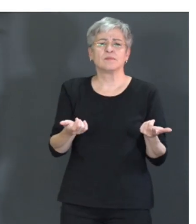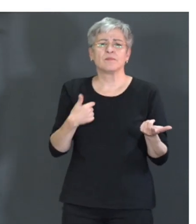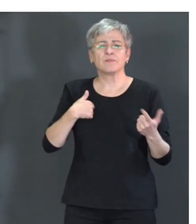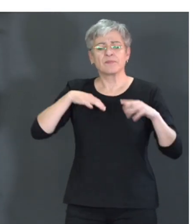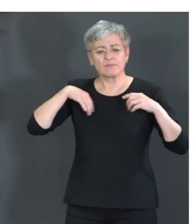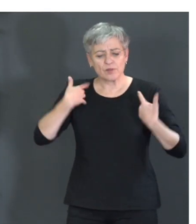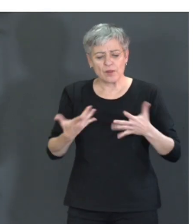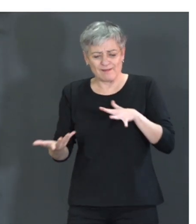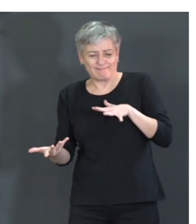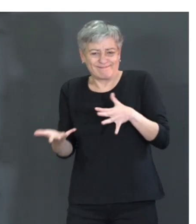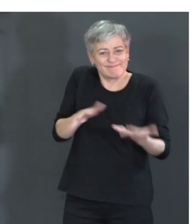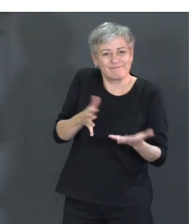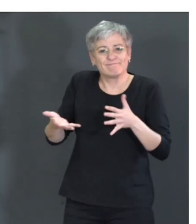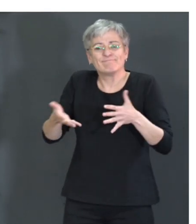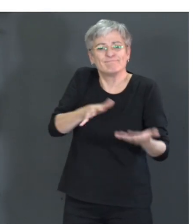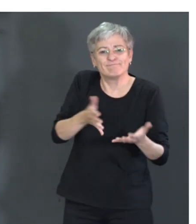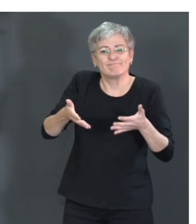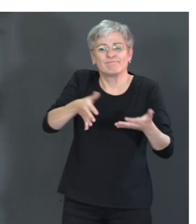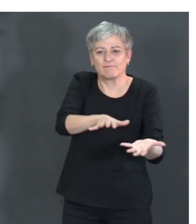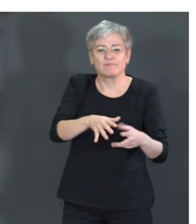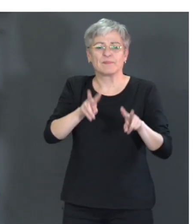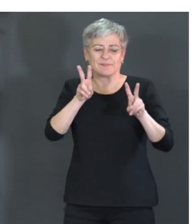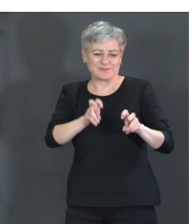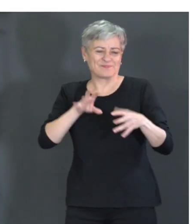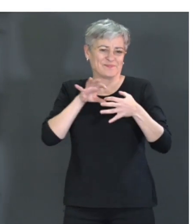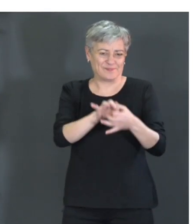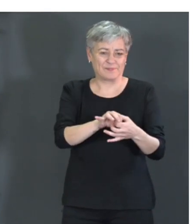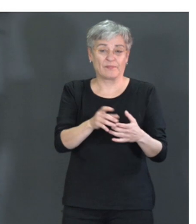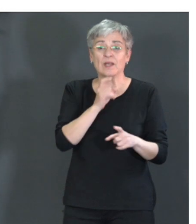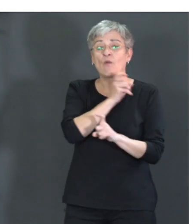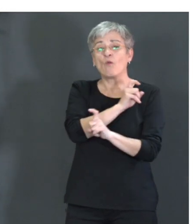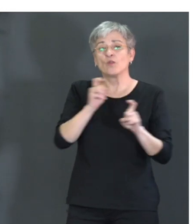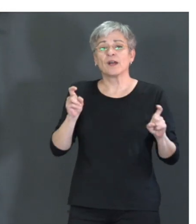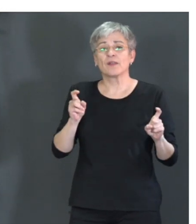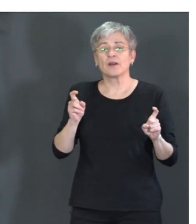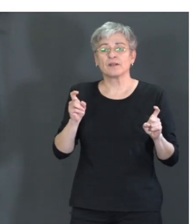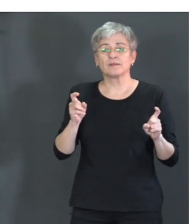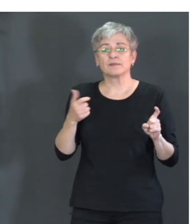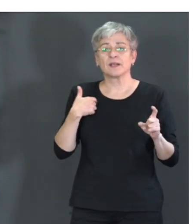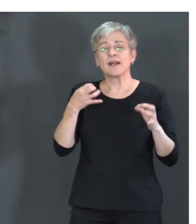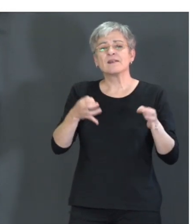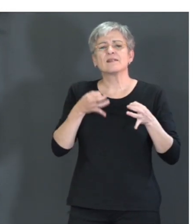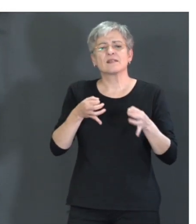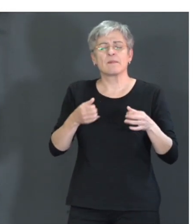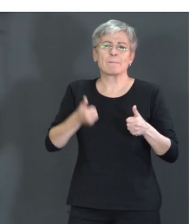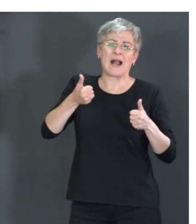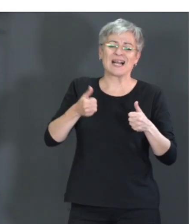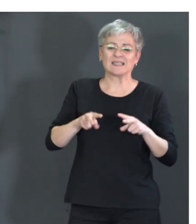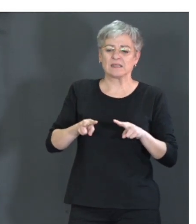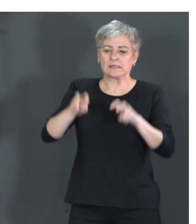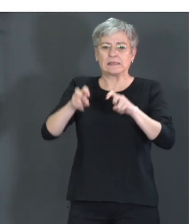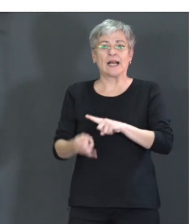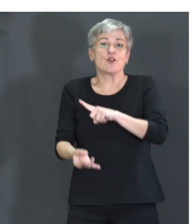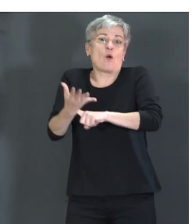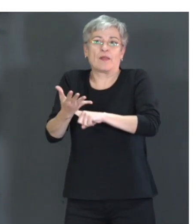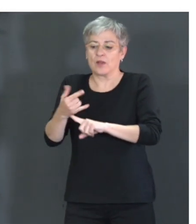eso lo hemos ido aplicando pues a diferentes áreas de trabajo. Desde la Fundación nos quedamos siempre en la parte más de innovación, de ir abriendo el